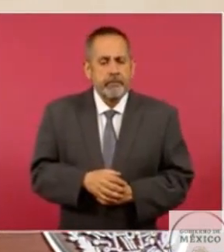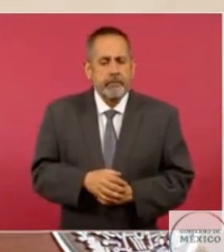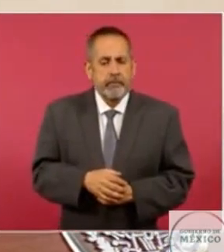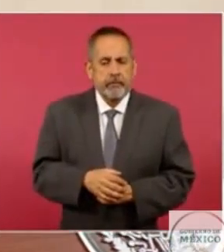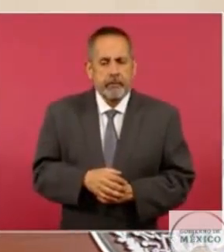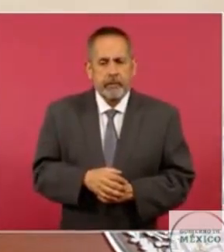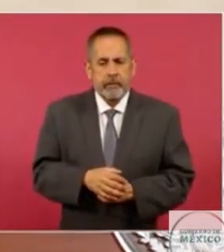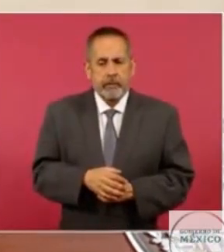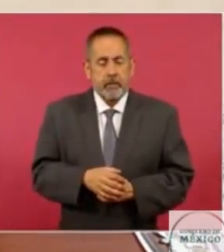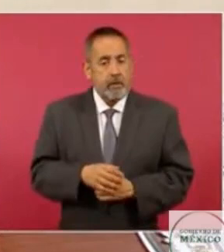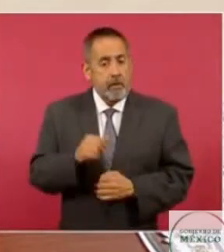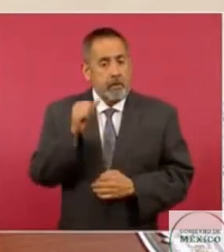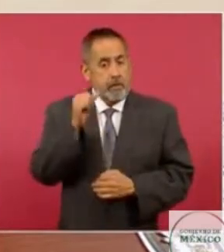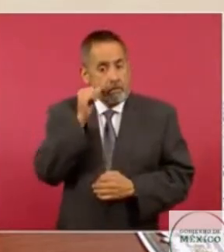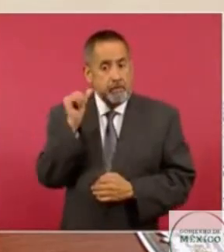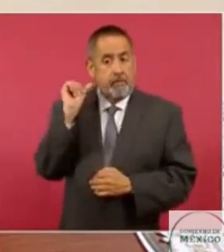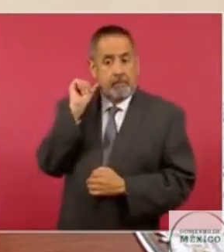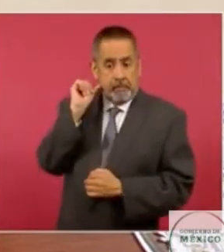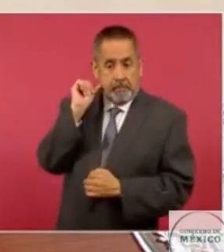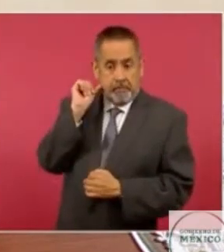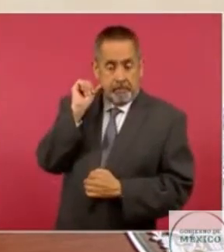Al día de ayer,